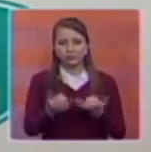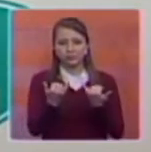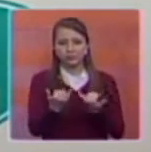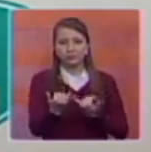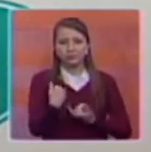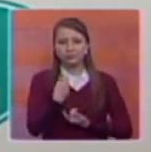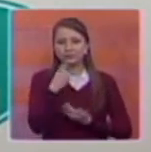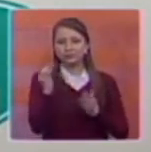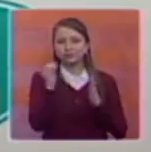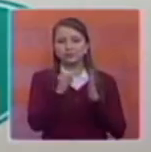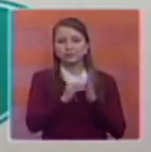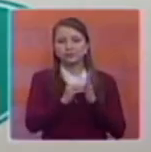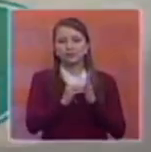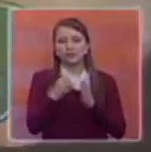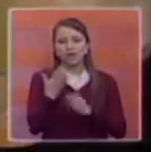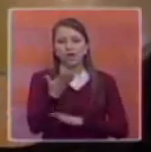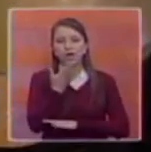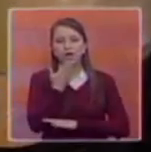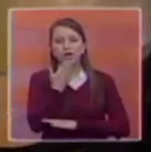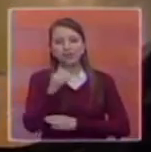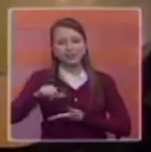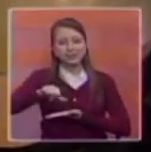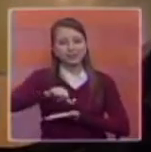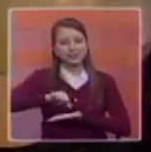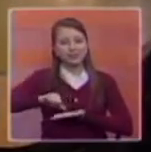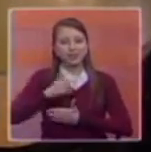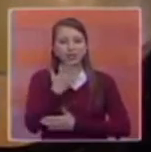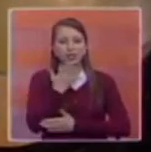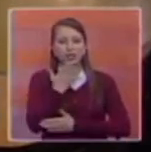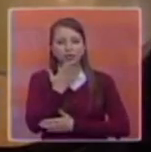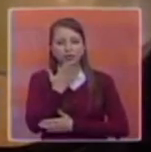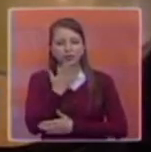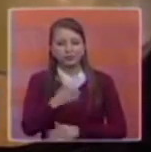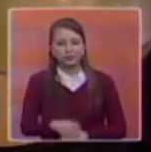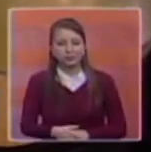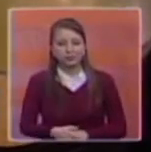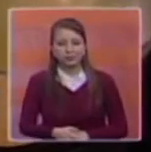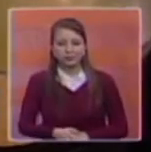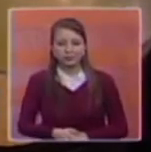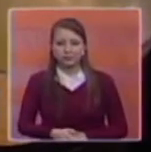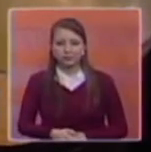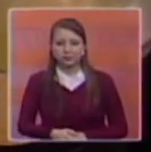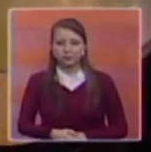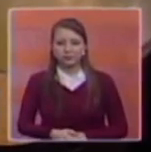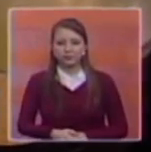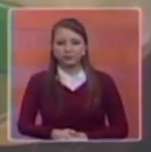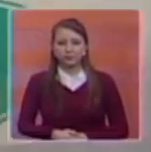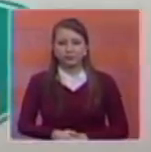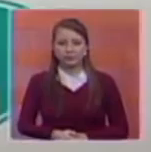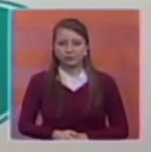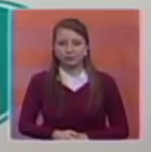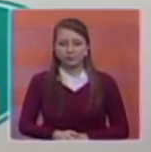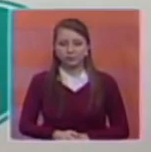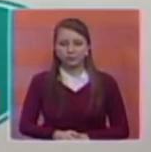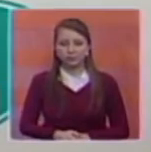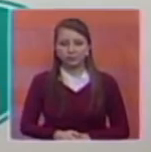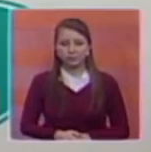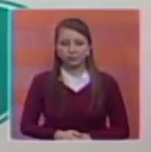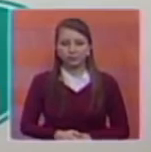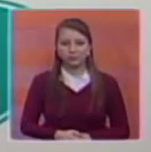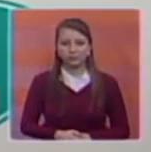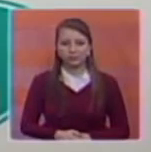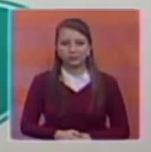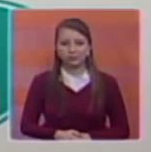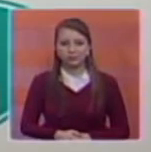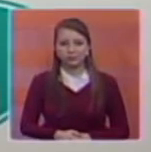a agregar yo un poquito de color, ¿verdad? Para darle este pozole, ¿verdad? ¿Sí? Y se come